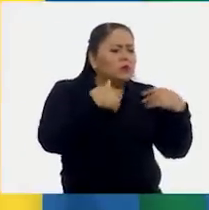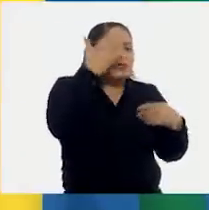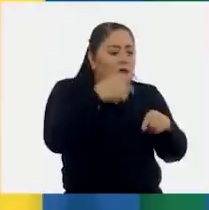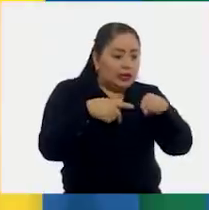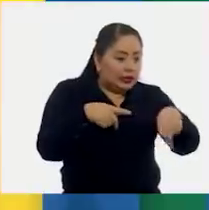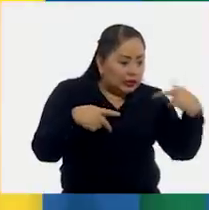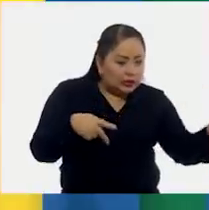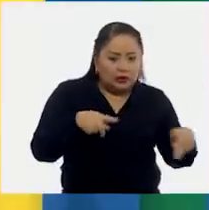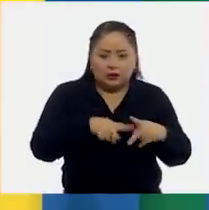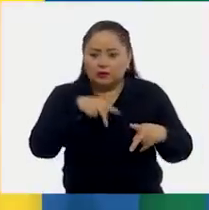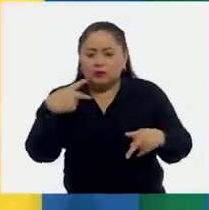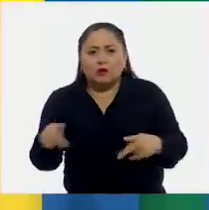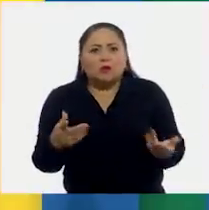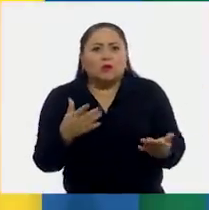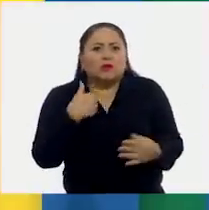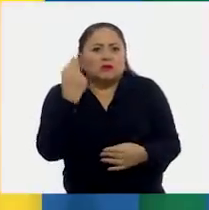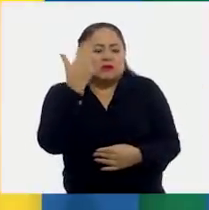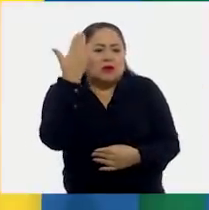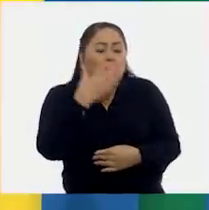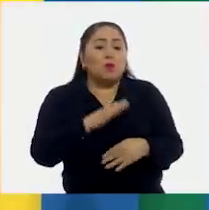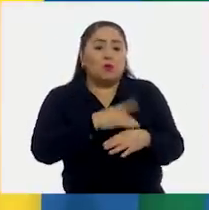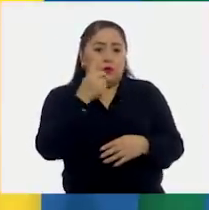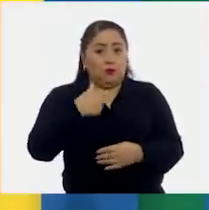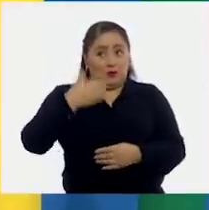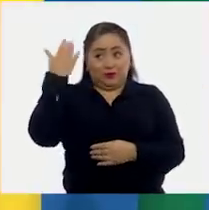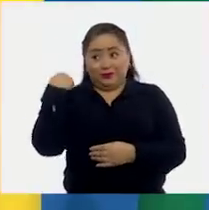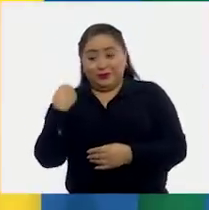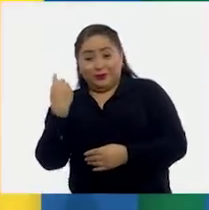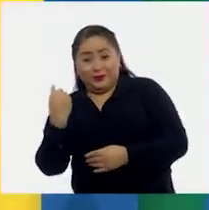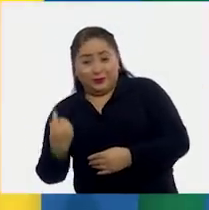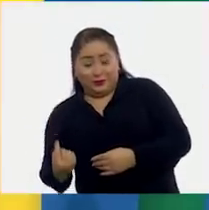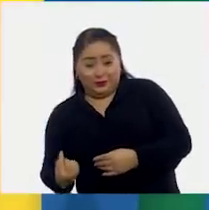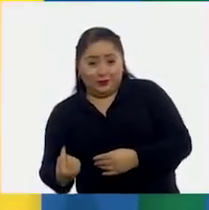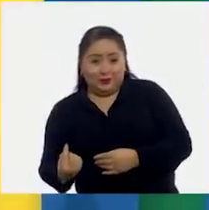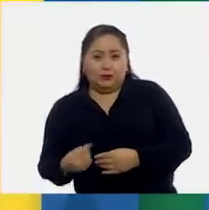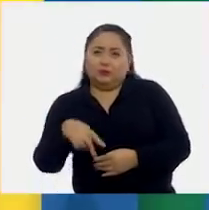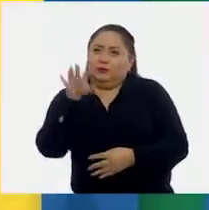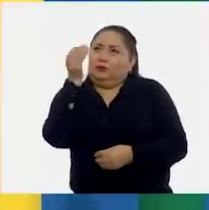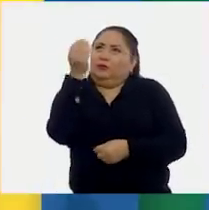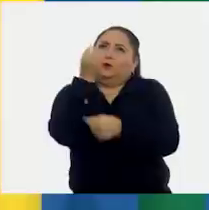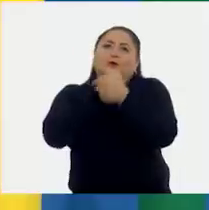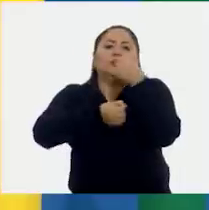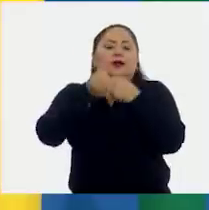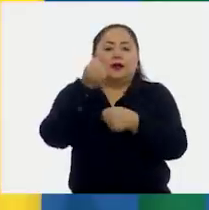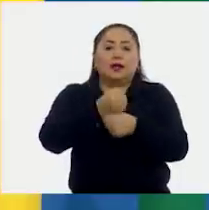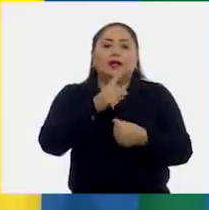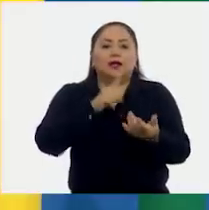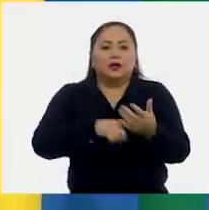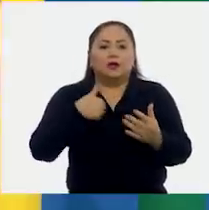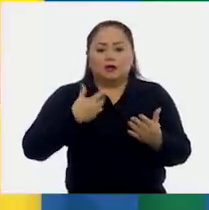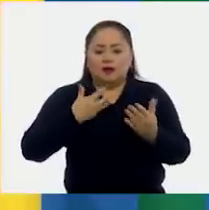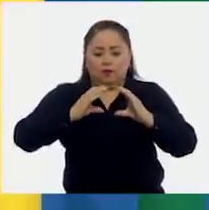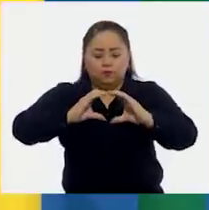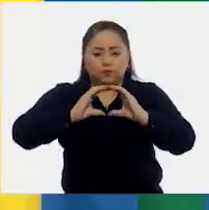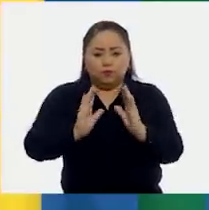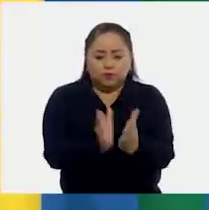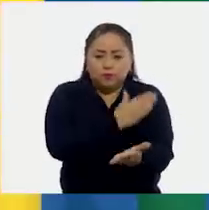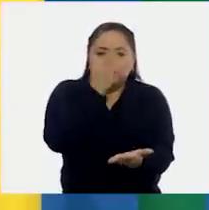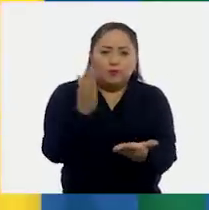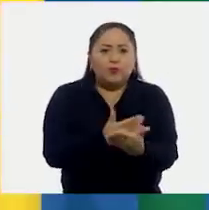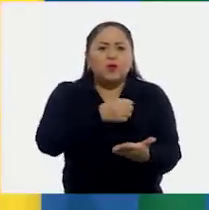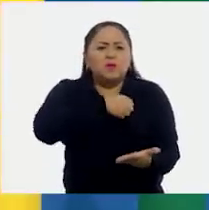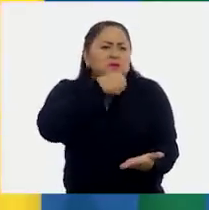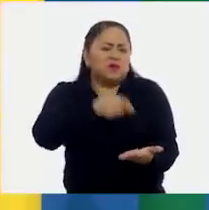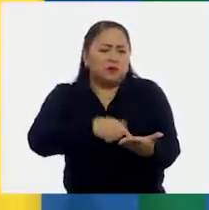pertenece un ser vivo? Porque cuando yo era chiquita, hace muchos años, tenía una enciclopedia viejita que me